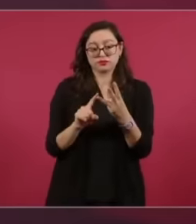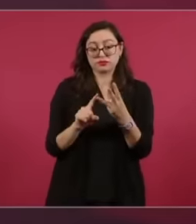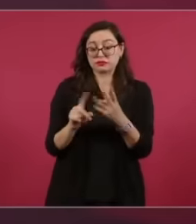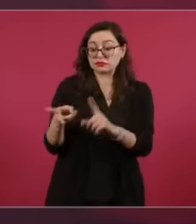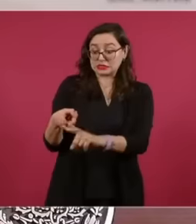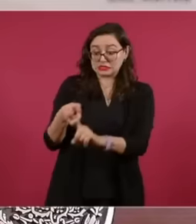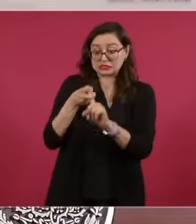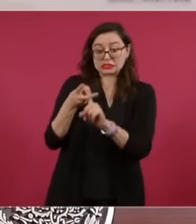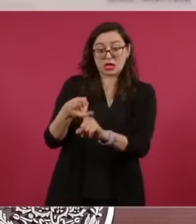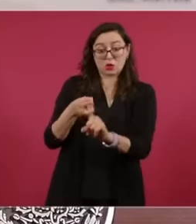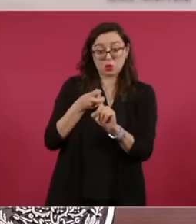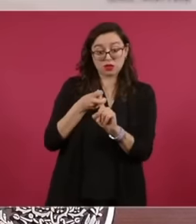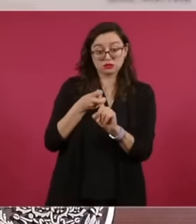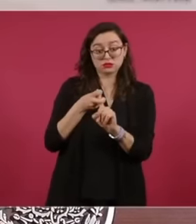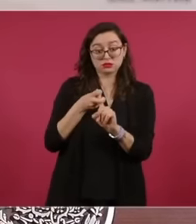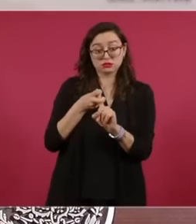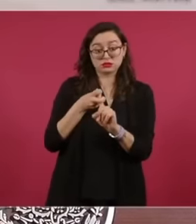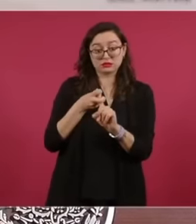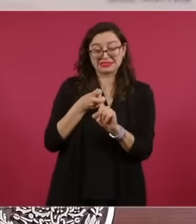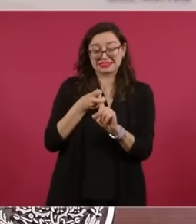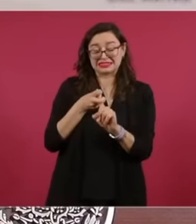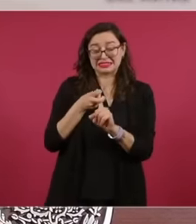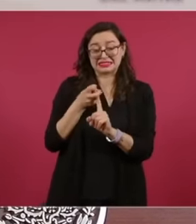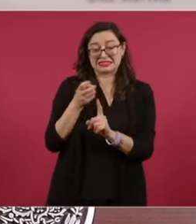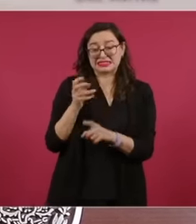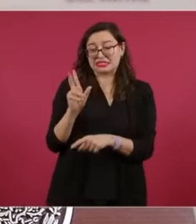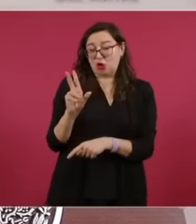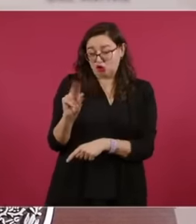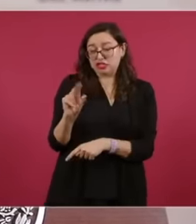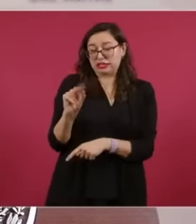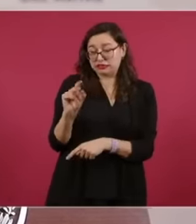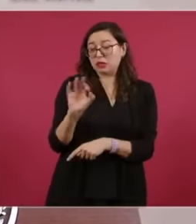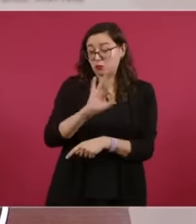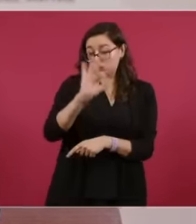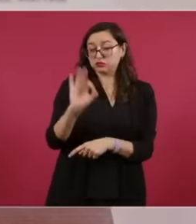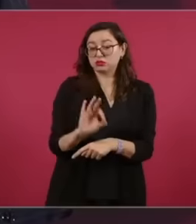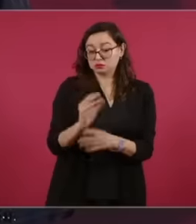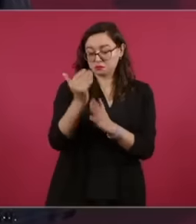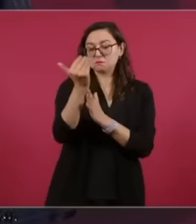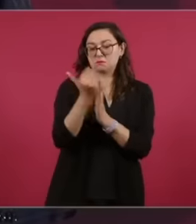El secuestro casi en un 80%.